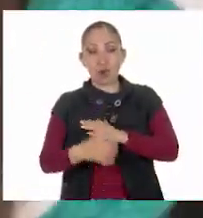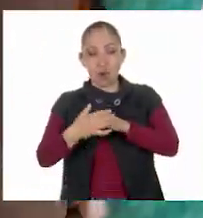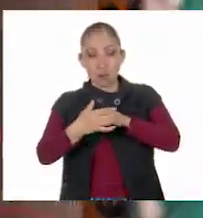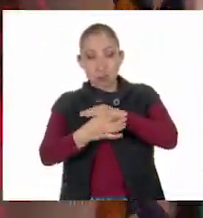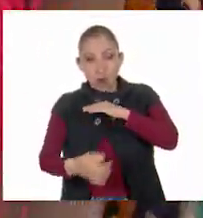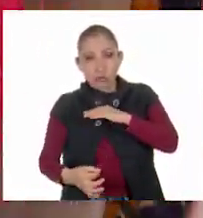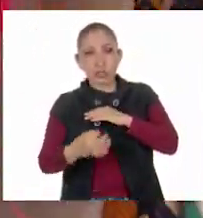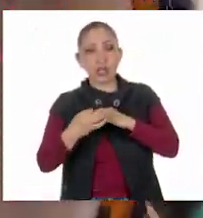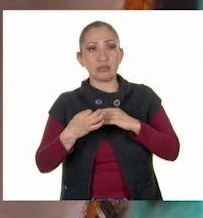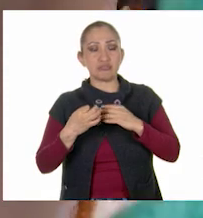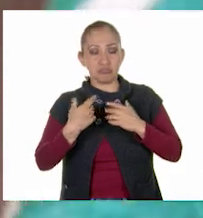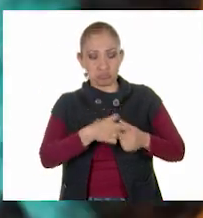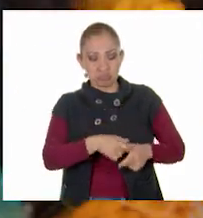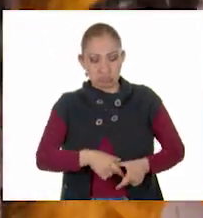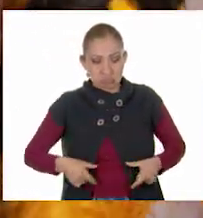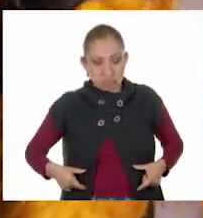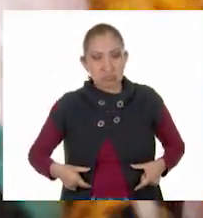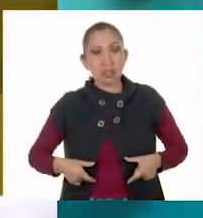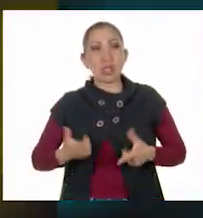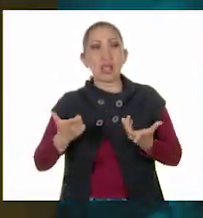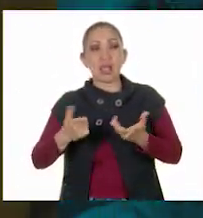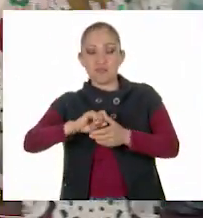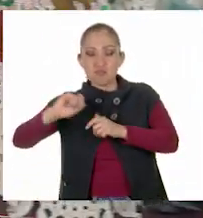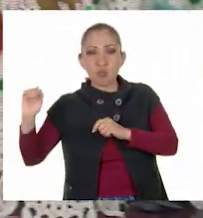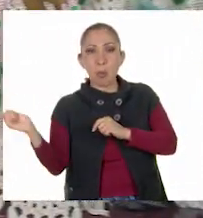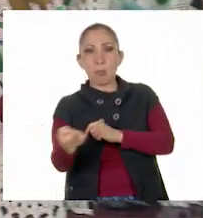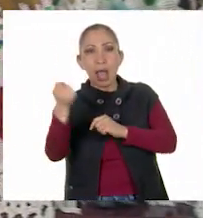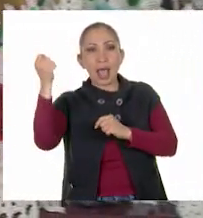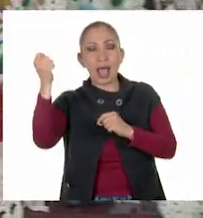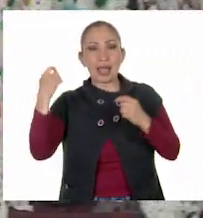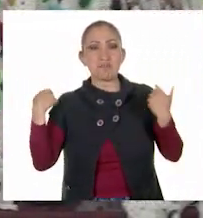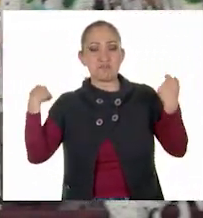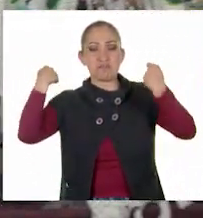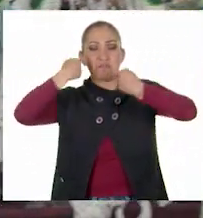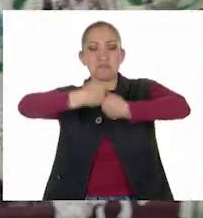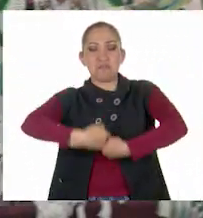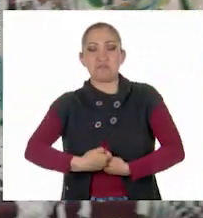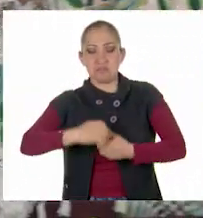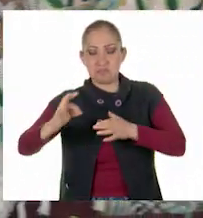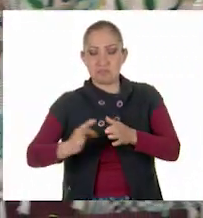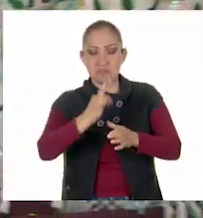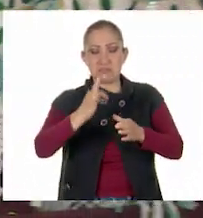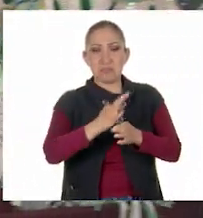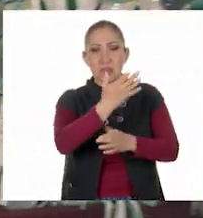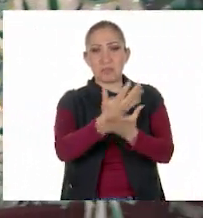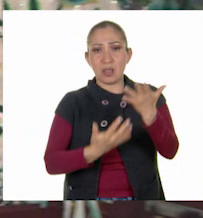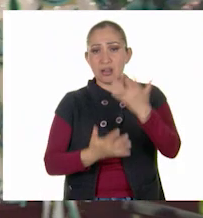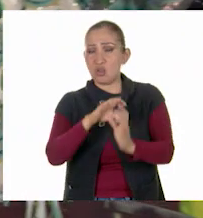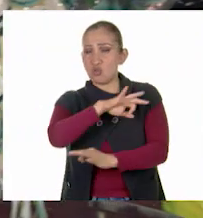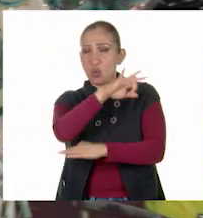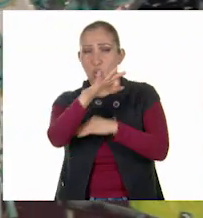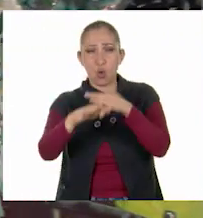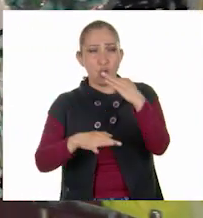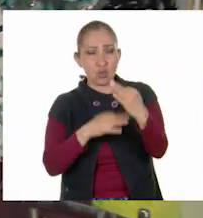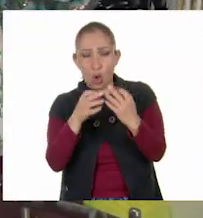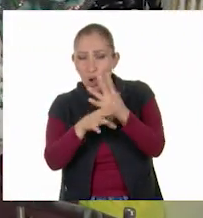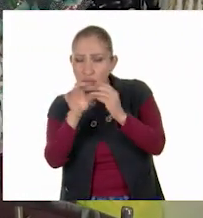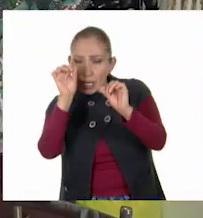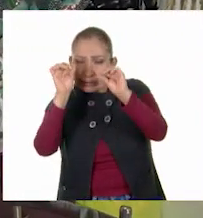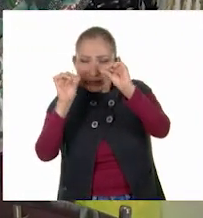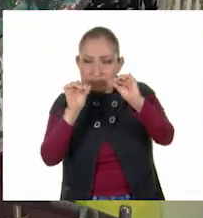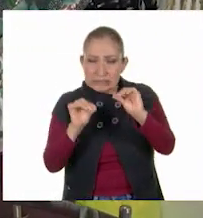puntas, el rosetón, la cuarta, las capas bordadas a mano. Todas esas cositas